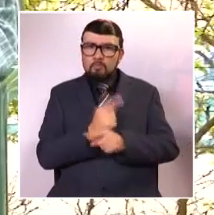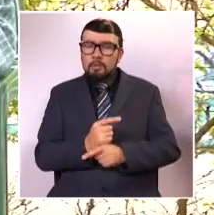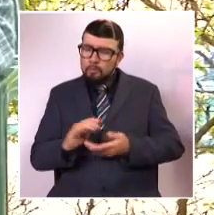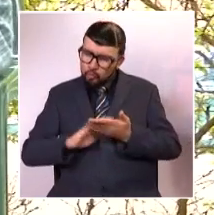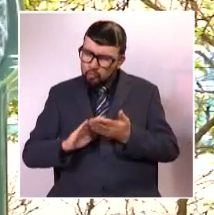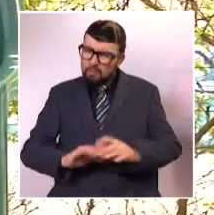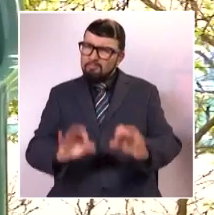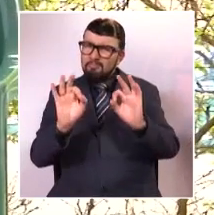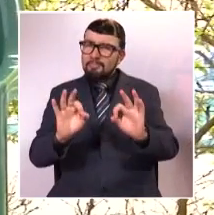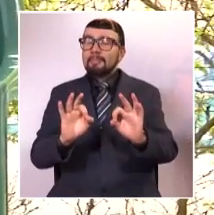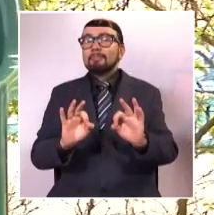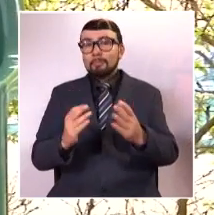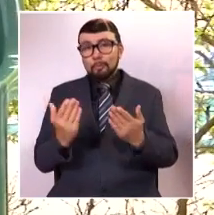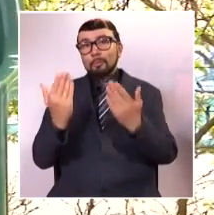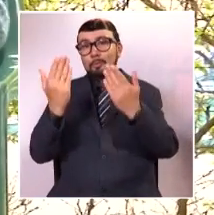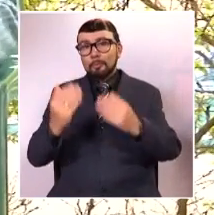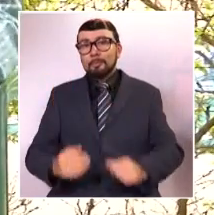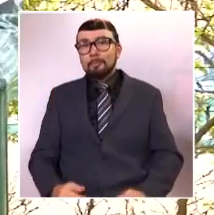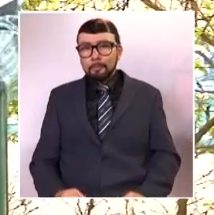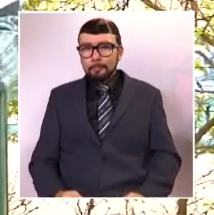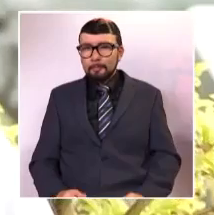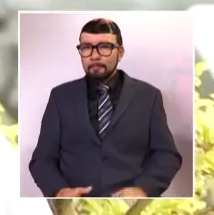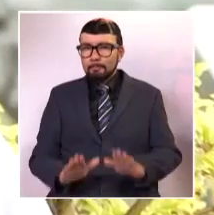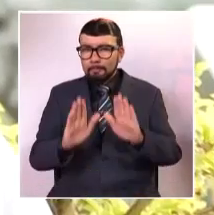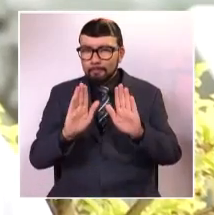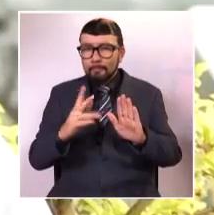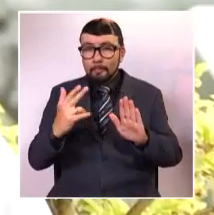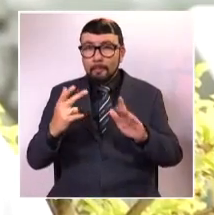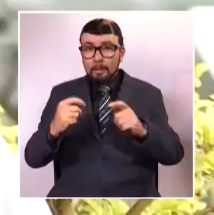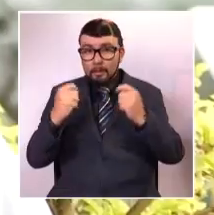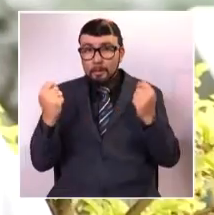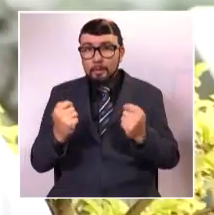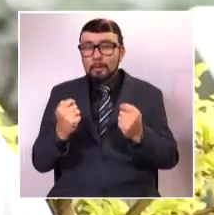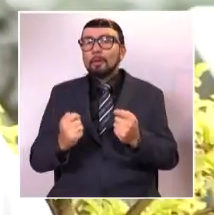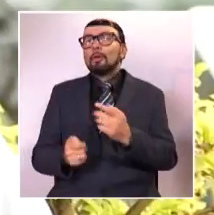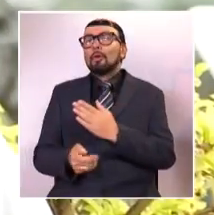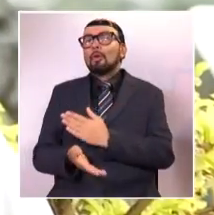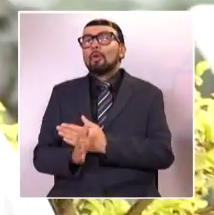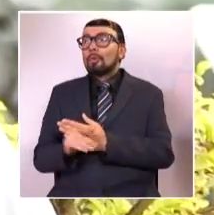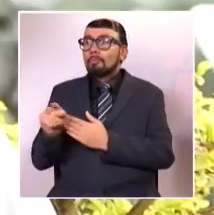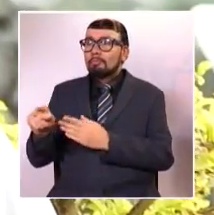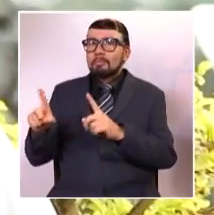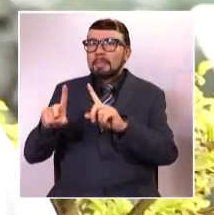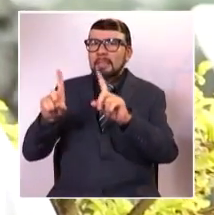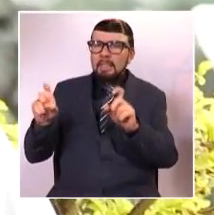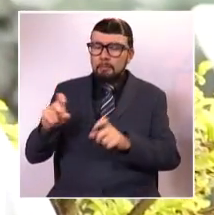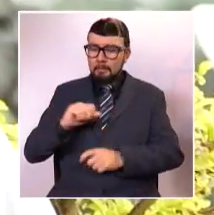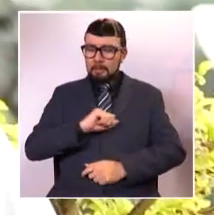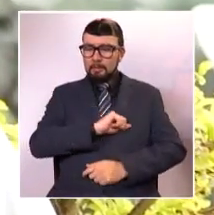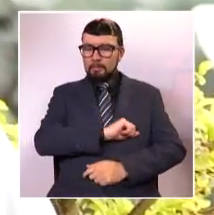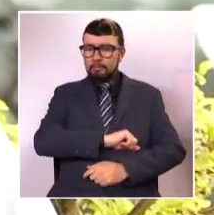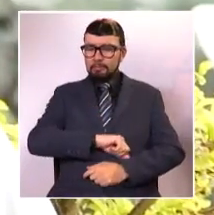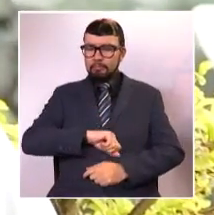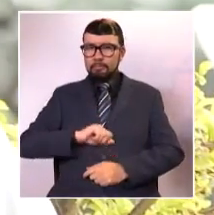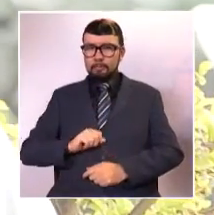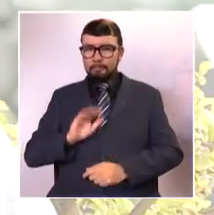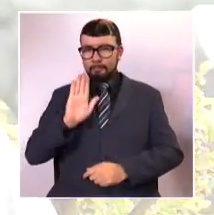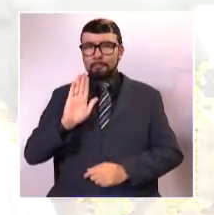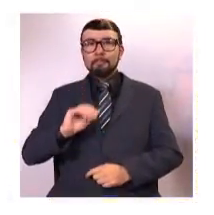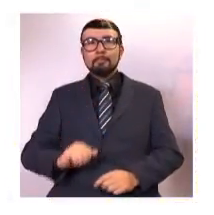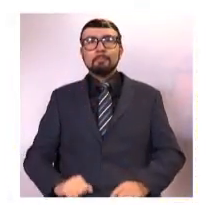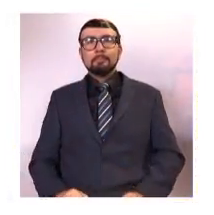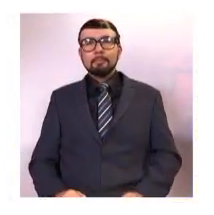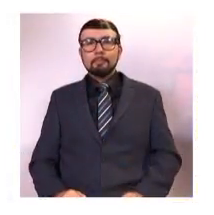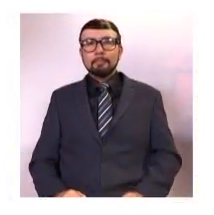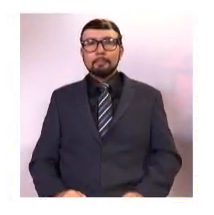a esto. Vamos a ir a un corte de comerciales y luego continuamos con este tema de la ecografía.